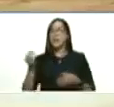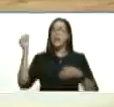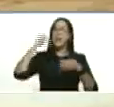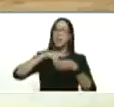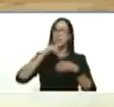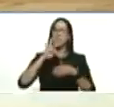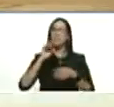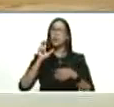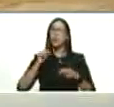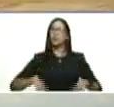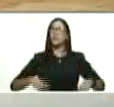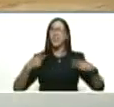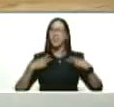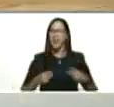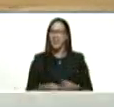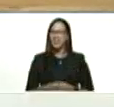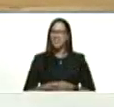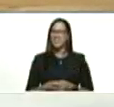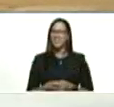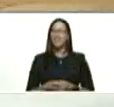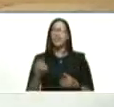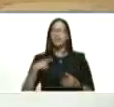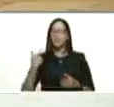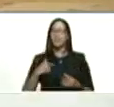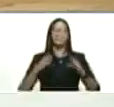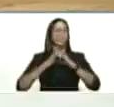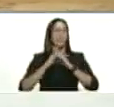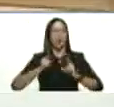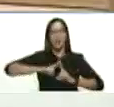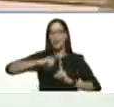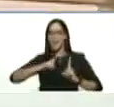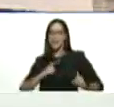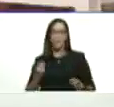tu vida y tengas toda la energía.